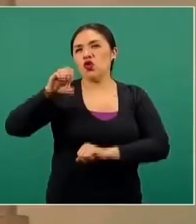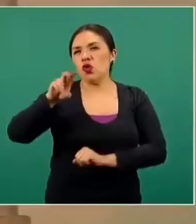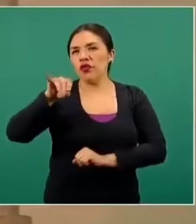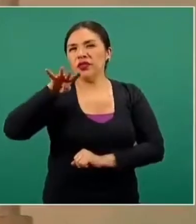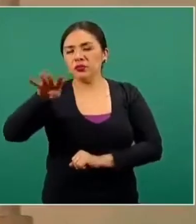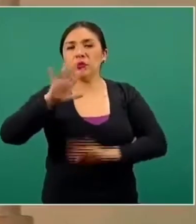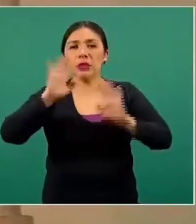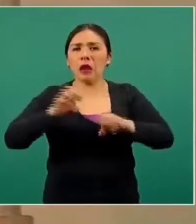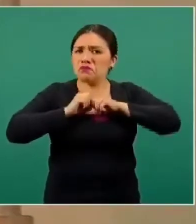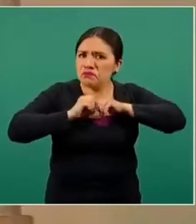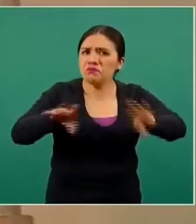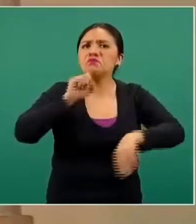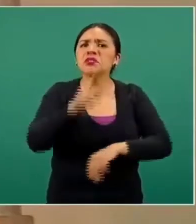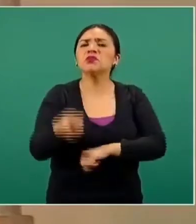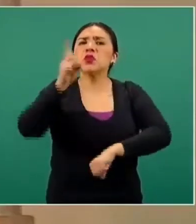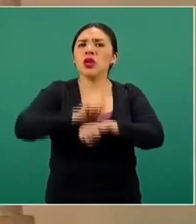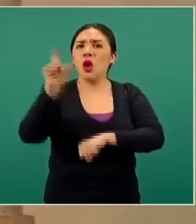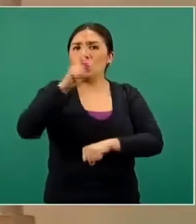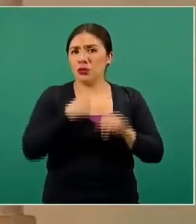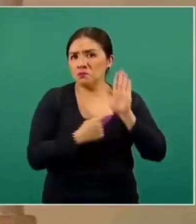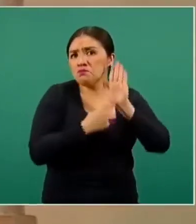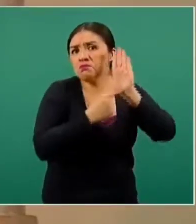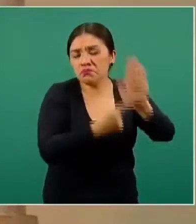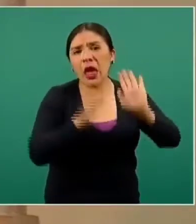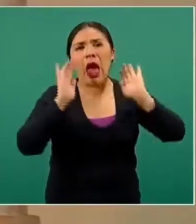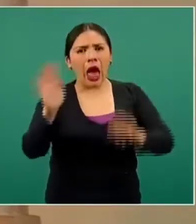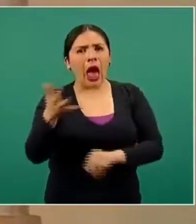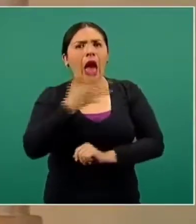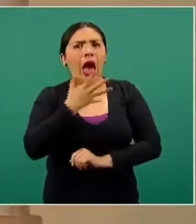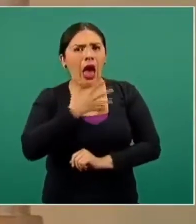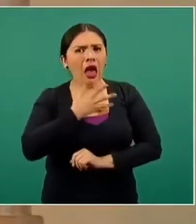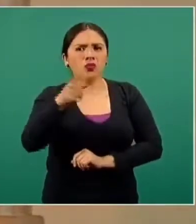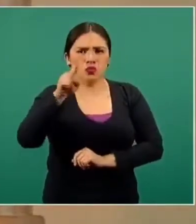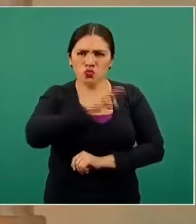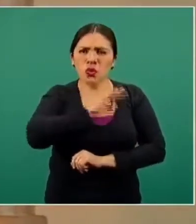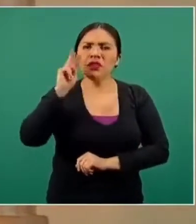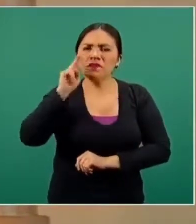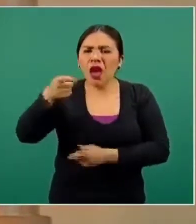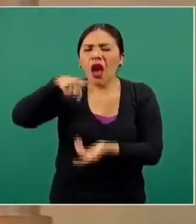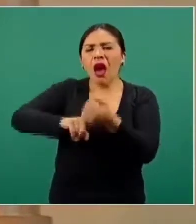hizo público el propio día que lo presentamos y que está disponible en el portal